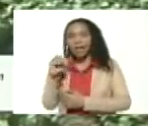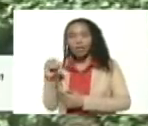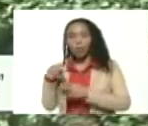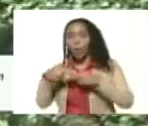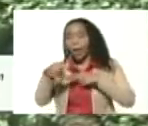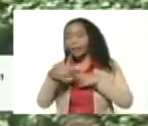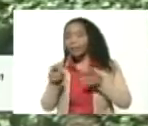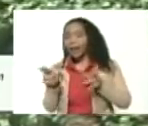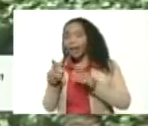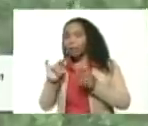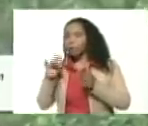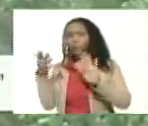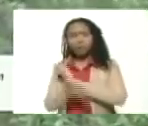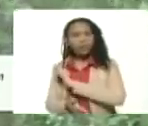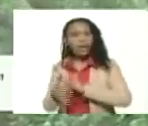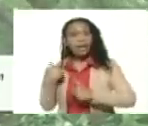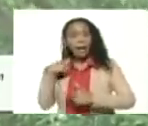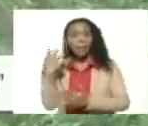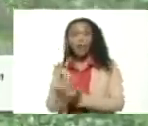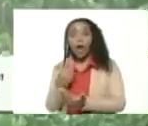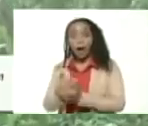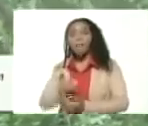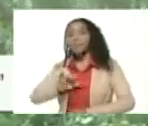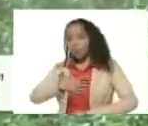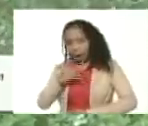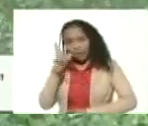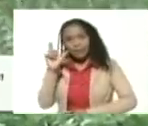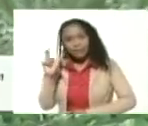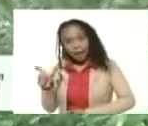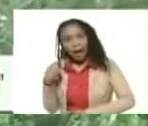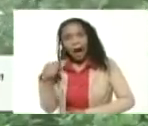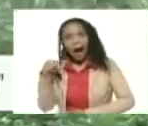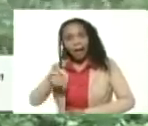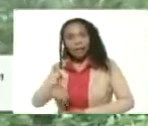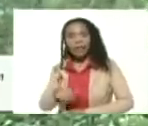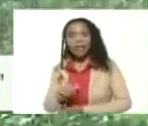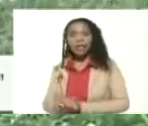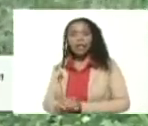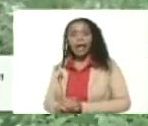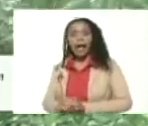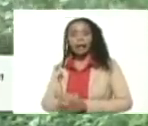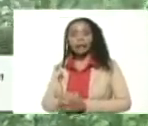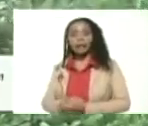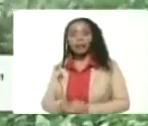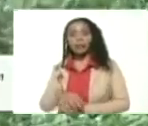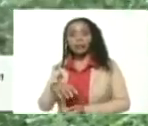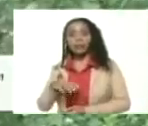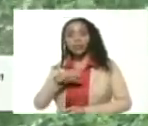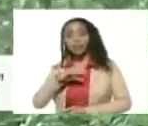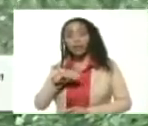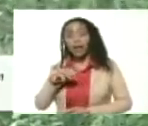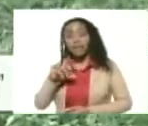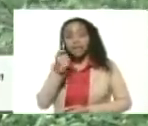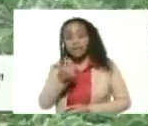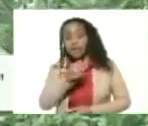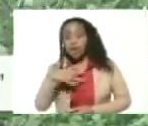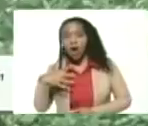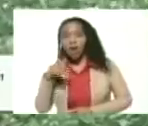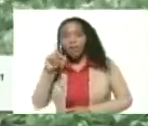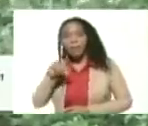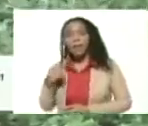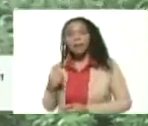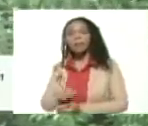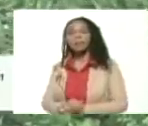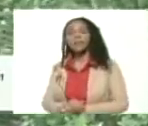hectárea. Significa que Monagas puede ser y será una potencia en soya, en frijol, y vamos a probar también con